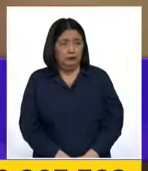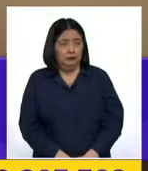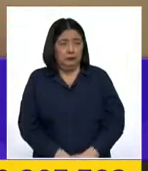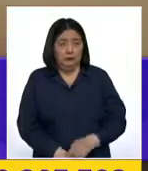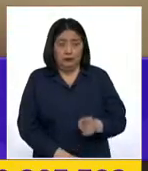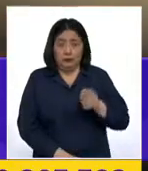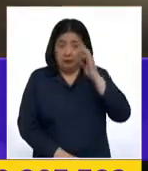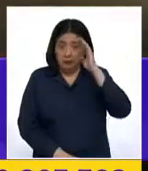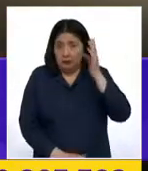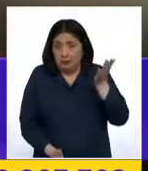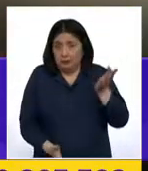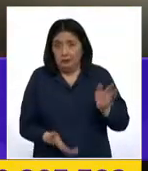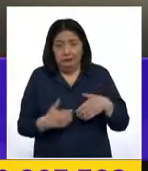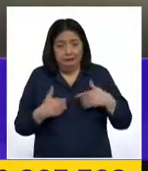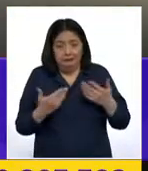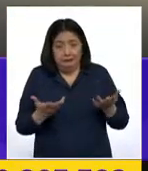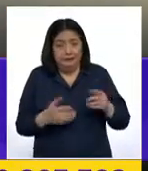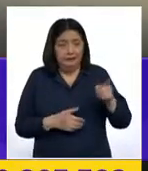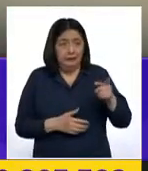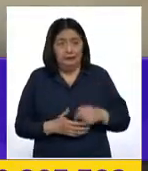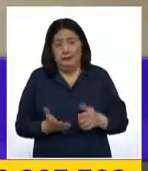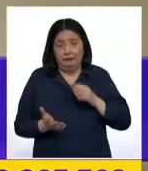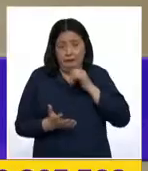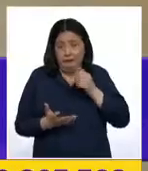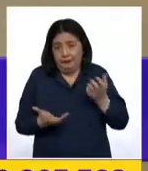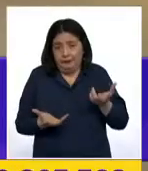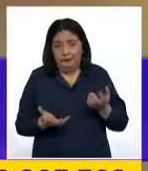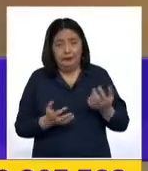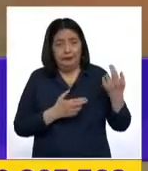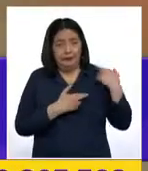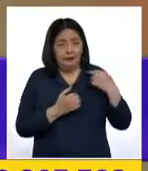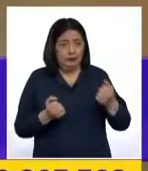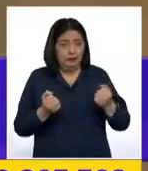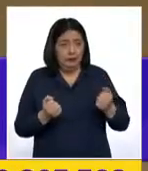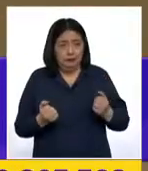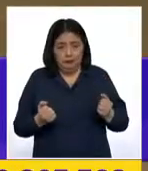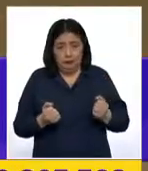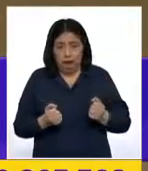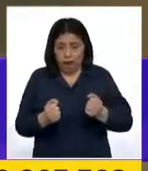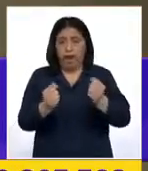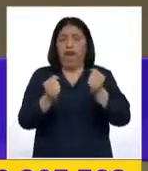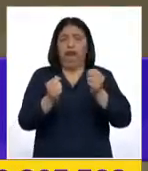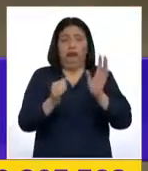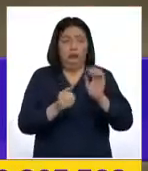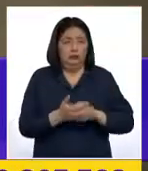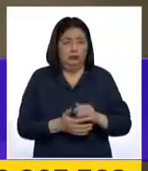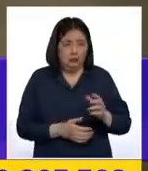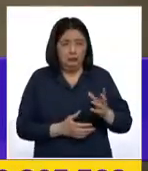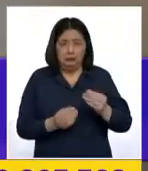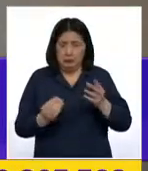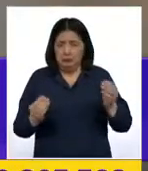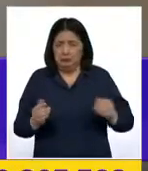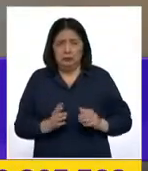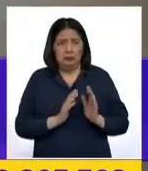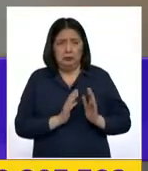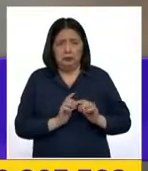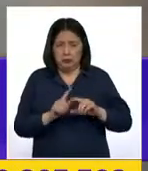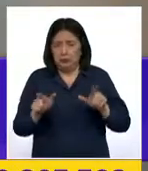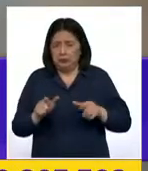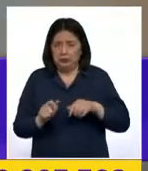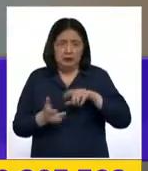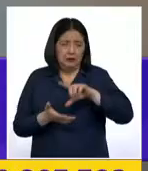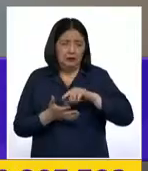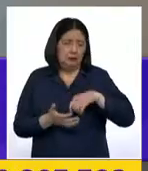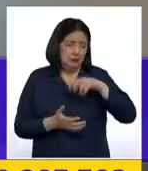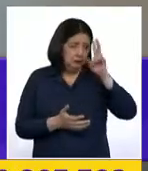El policía nada puede hacer ante este irresponsable chofer que resguarda el peaje. Esto se repite en varias garitas de Lima y carreteras del país,